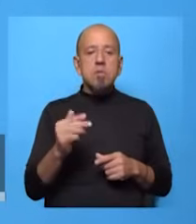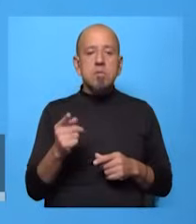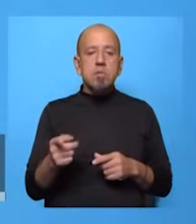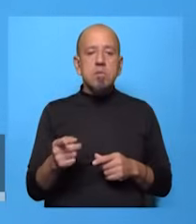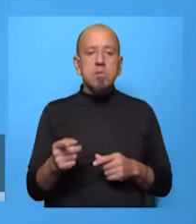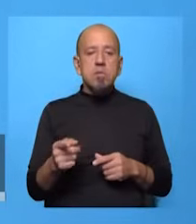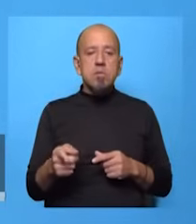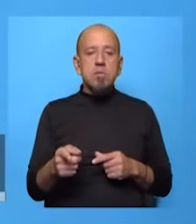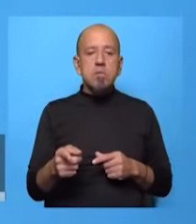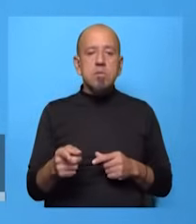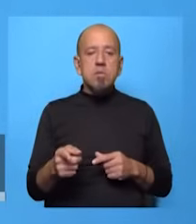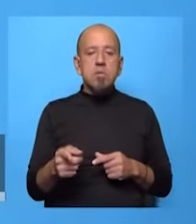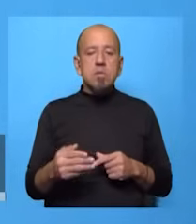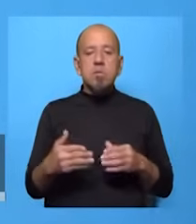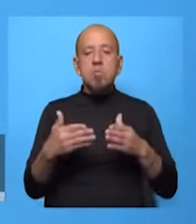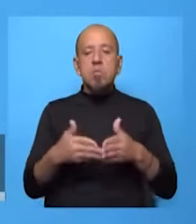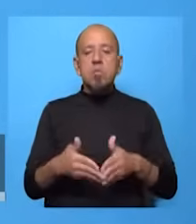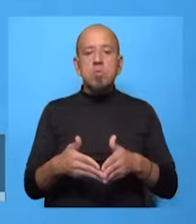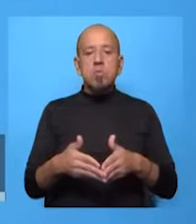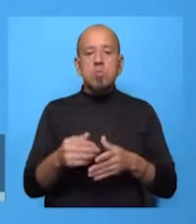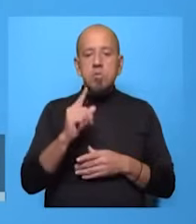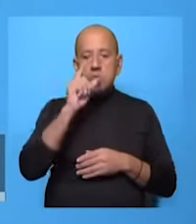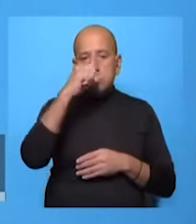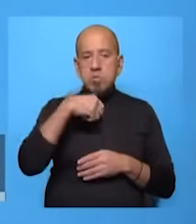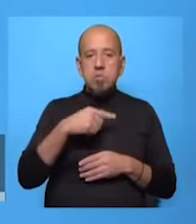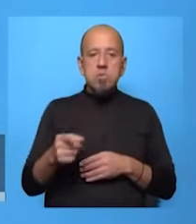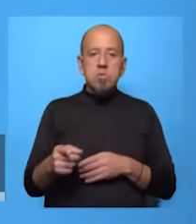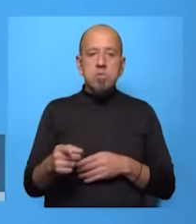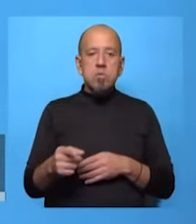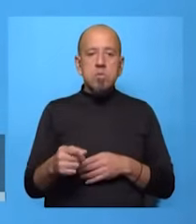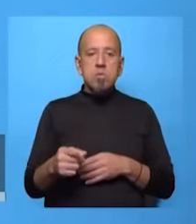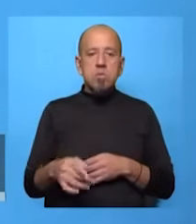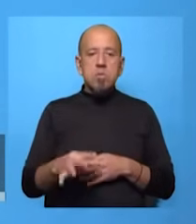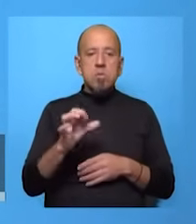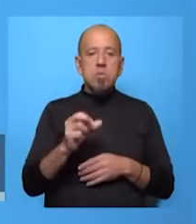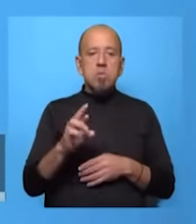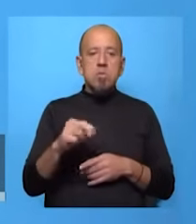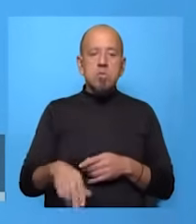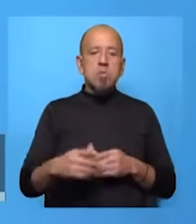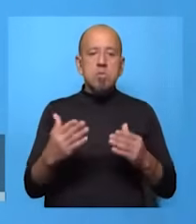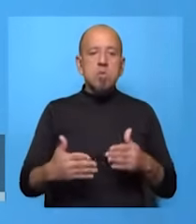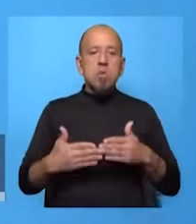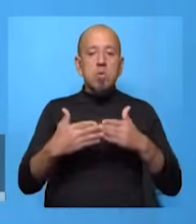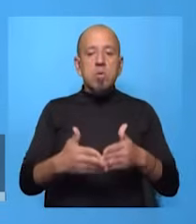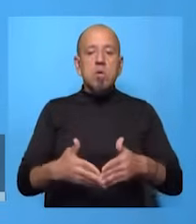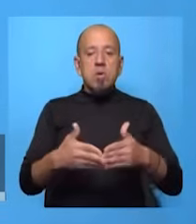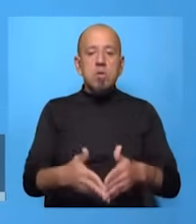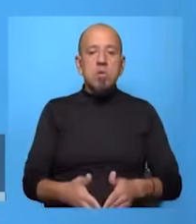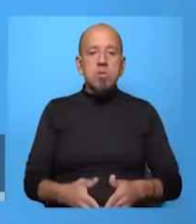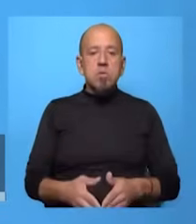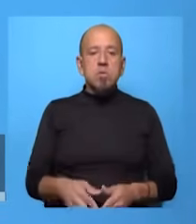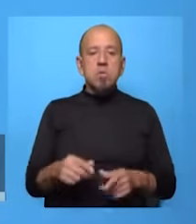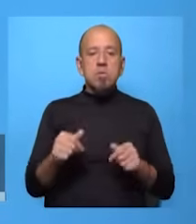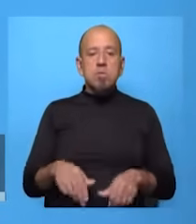el puerto de Montevideo pueda ser la última estación de servicio del Atlántico Sur para los grandes barcos que tengan que parar